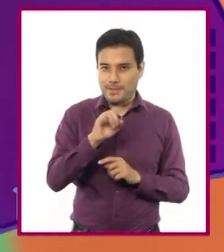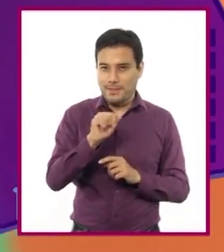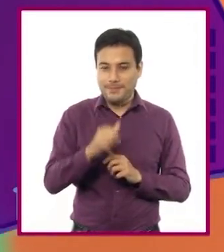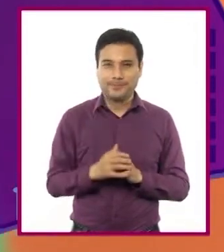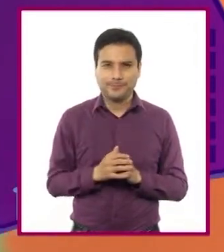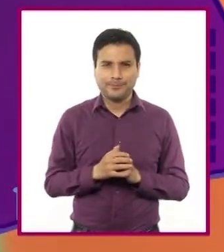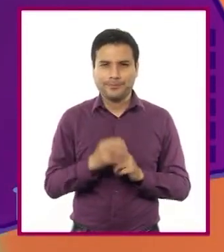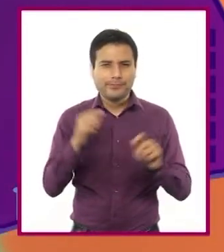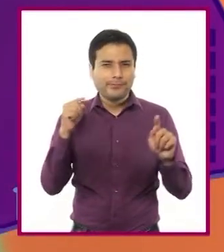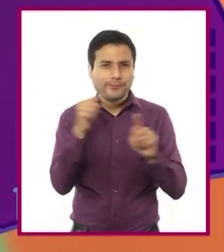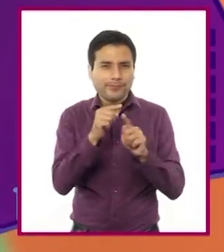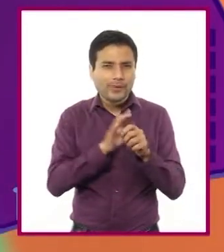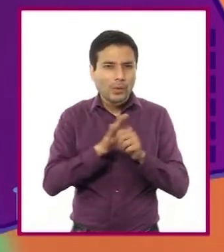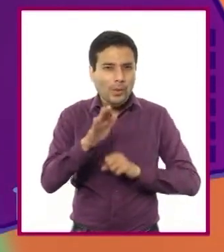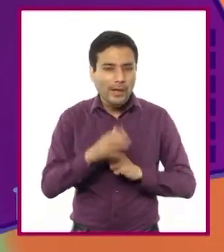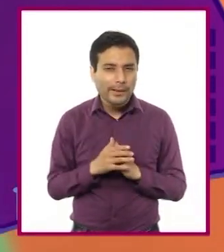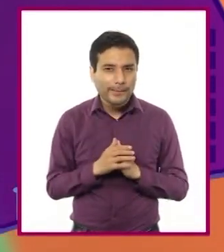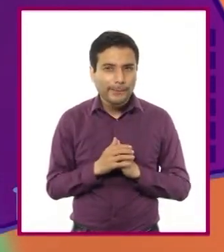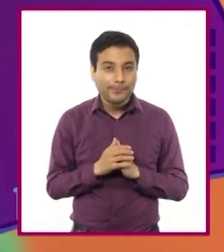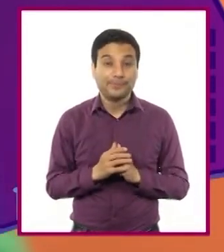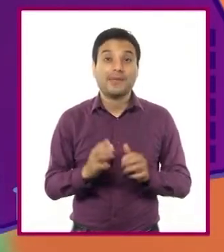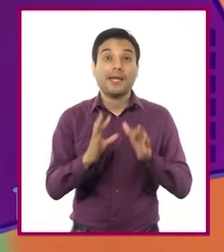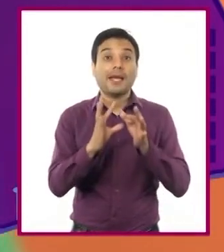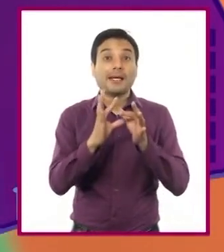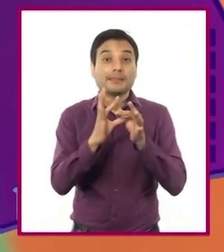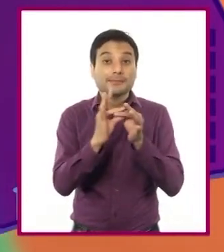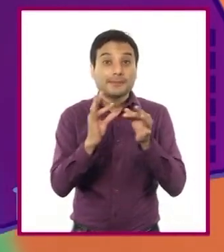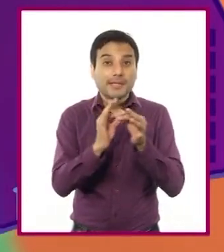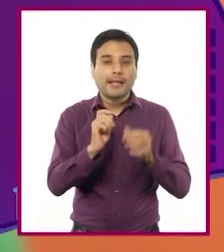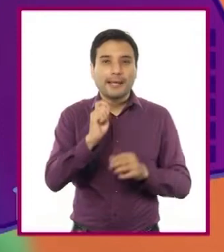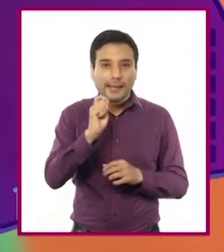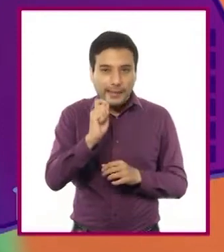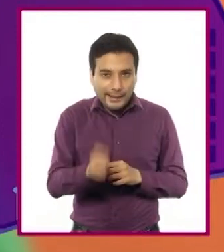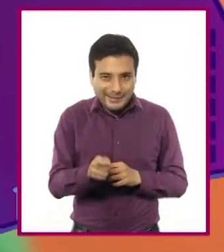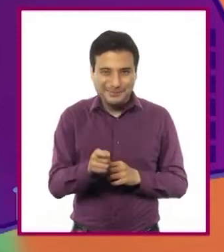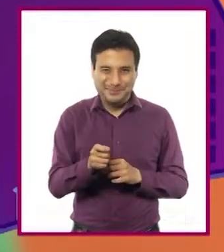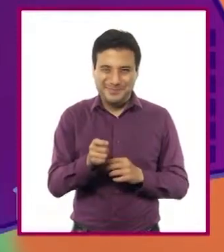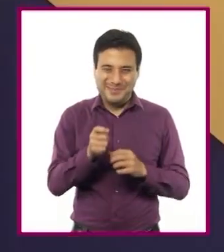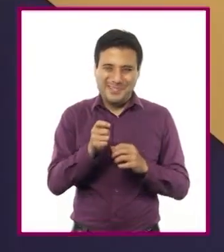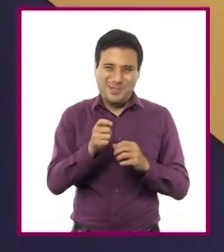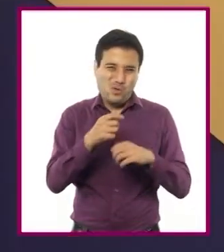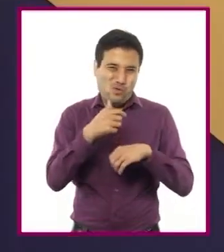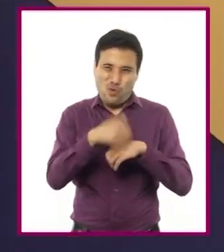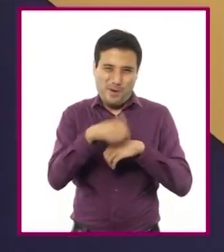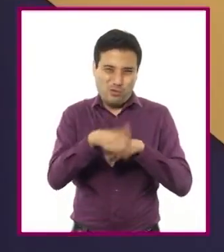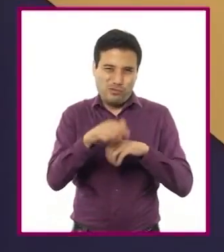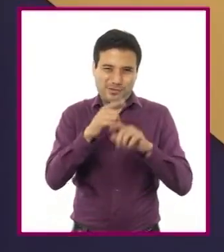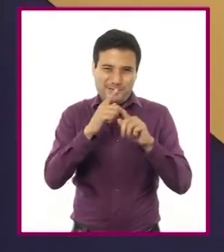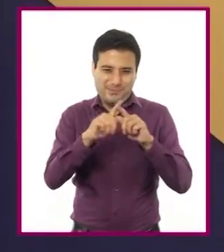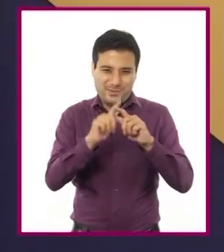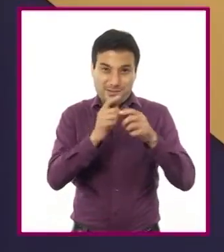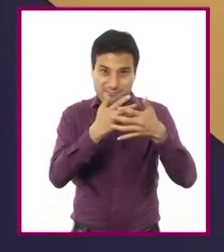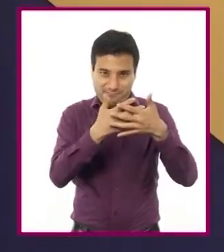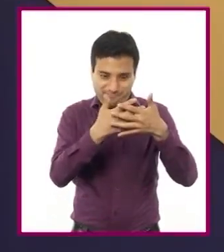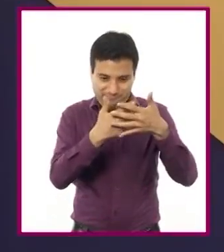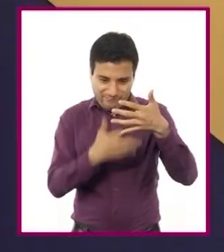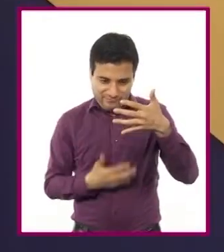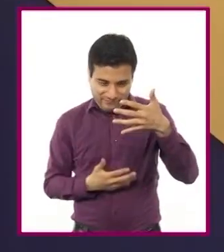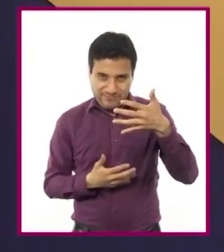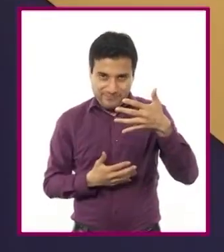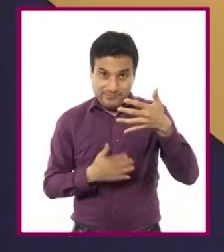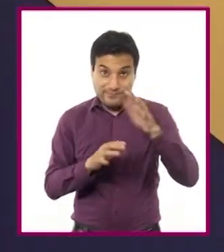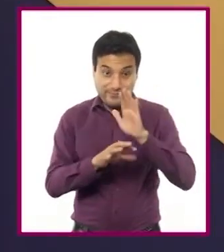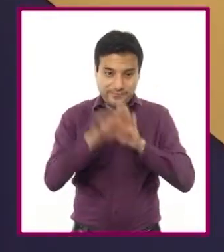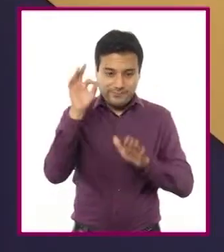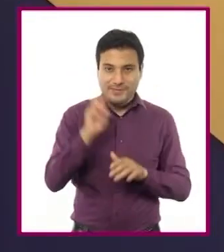como propósito dar sentido y significado al rango de un conjunto de cantidades. Alumnas y alumnos, tengan a la